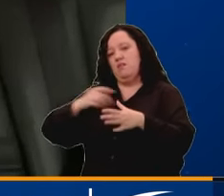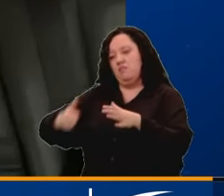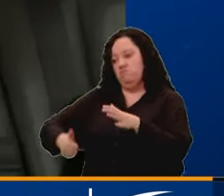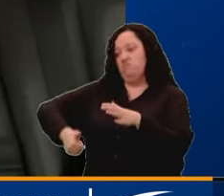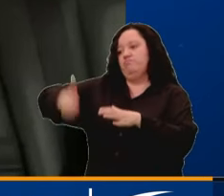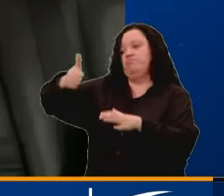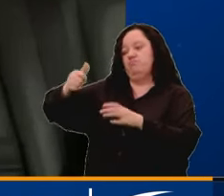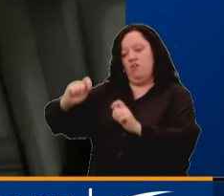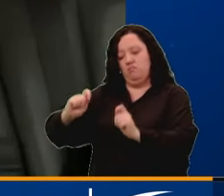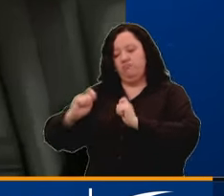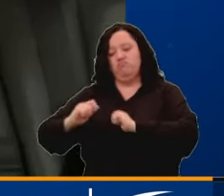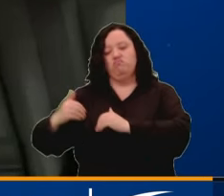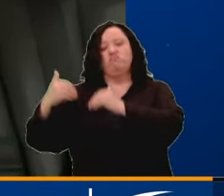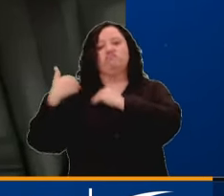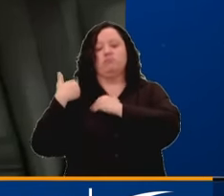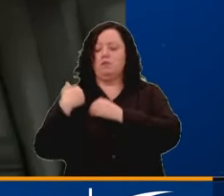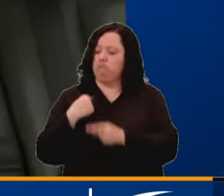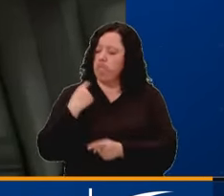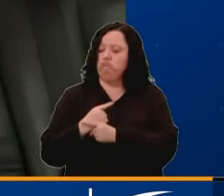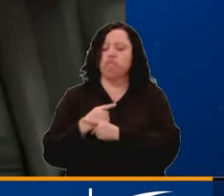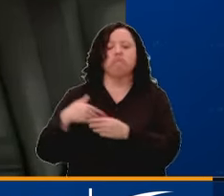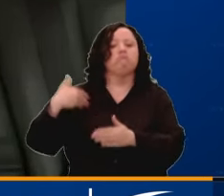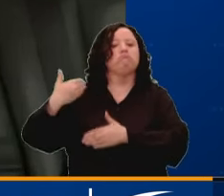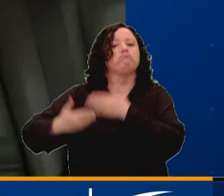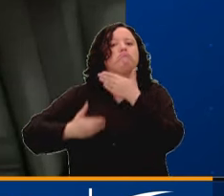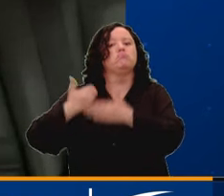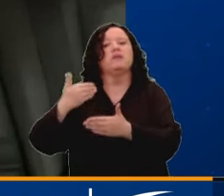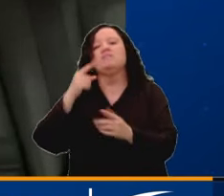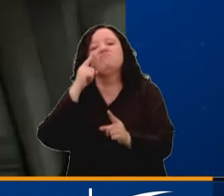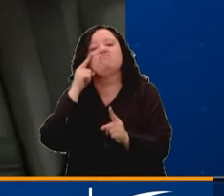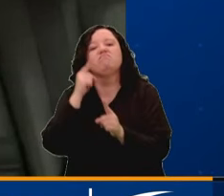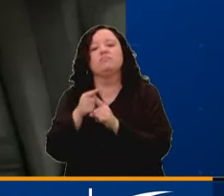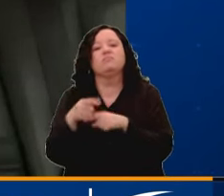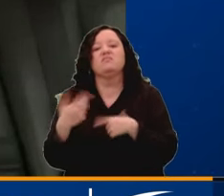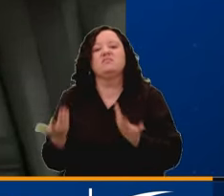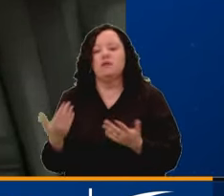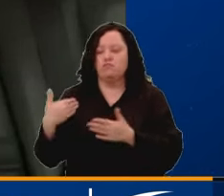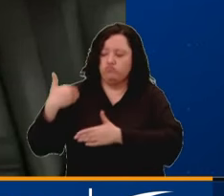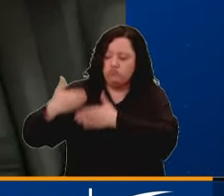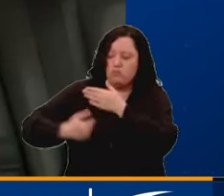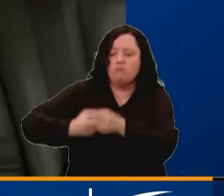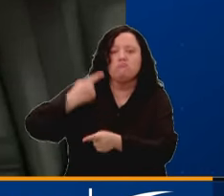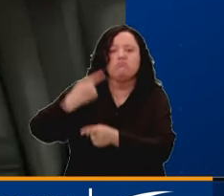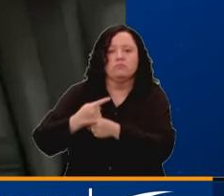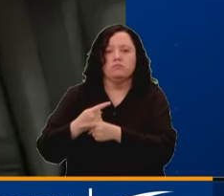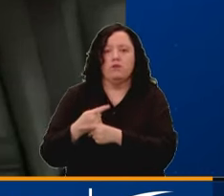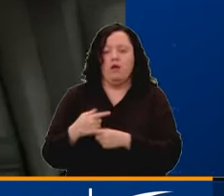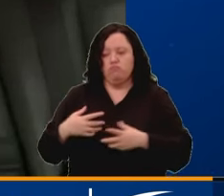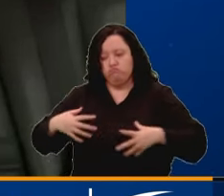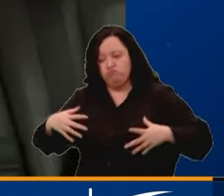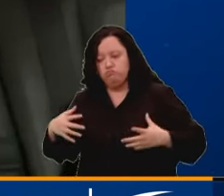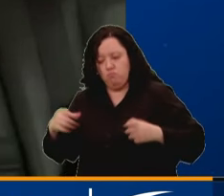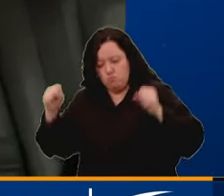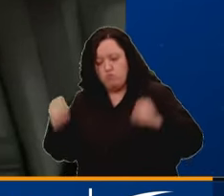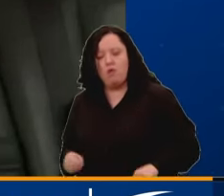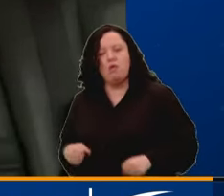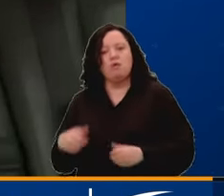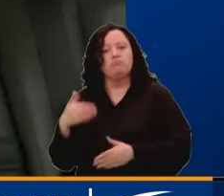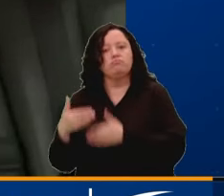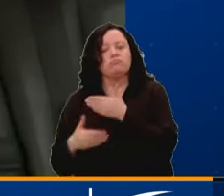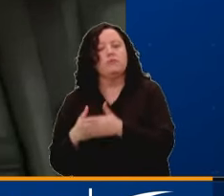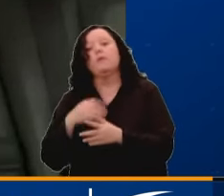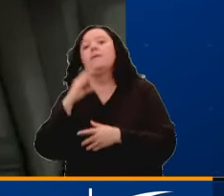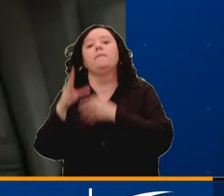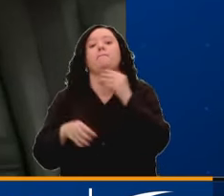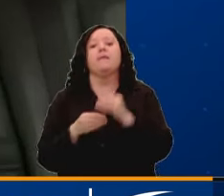quedó, va a seguir cumpliendo la misión con todas las capacidades y, por supuesto, ayudando